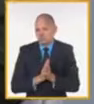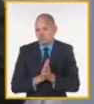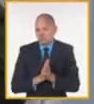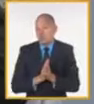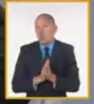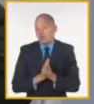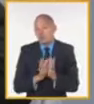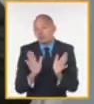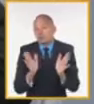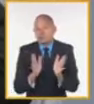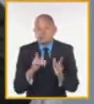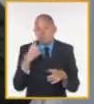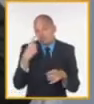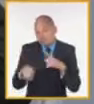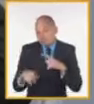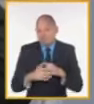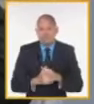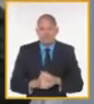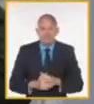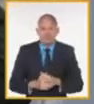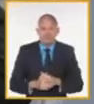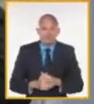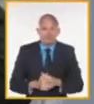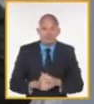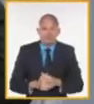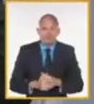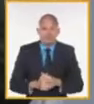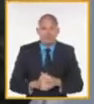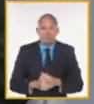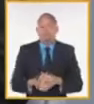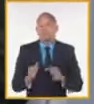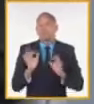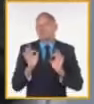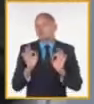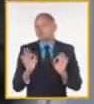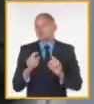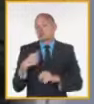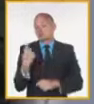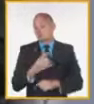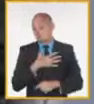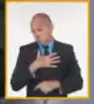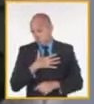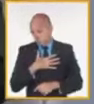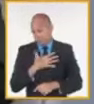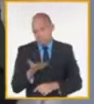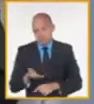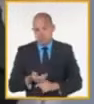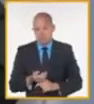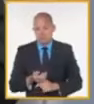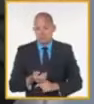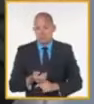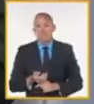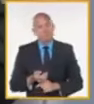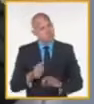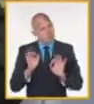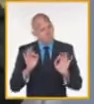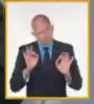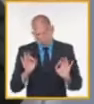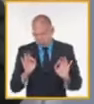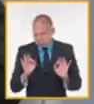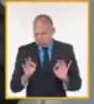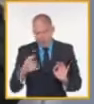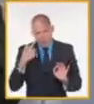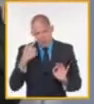decir que nosotros Seguiremos abogando porque logremos tener un intercambio fluido